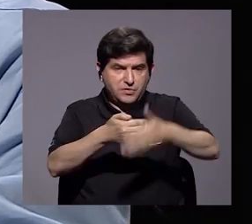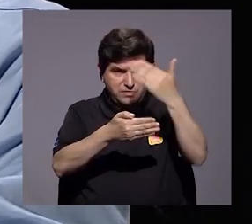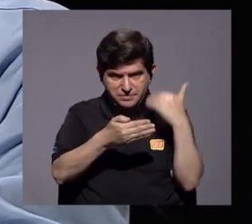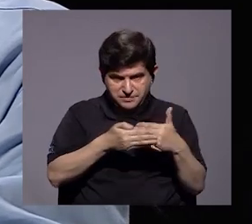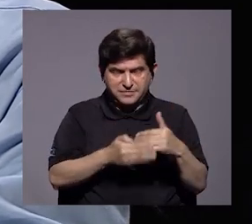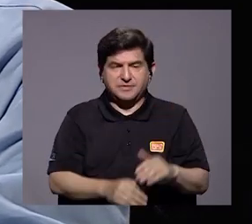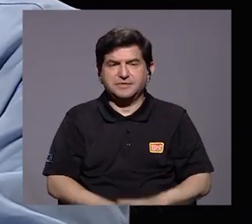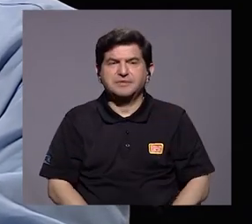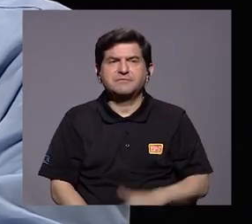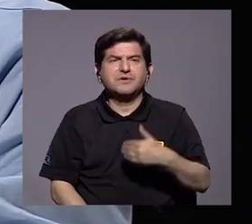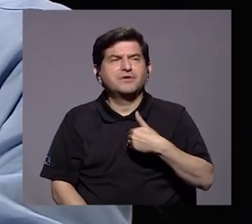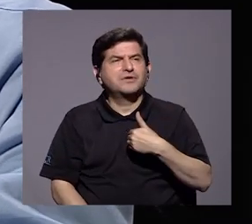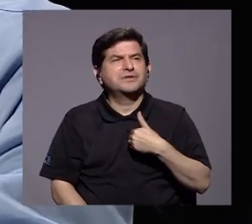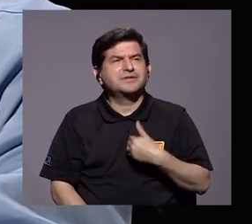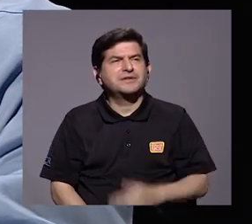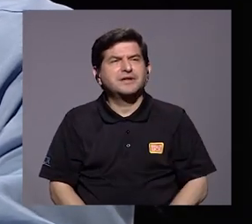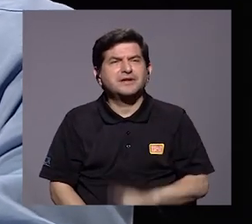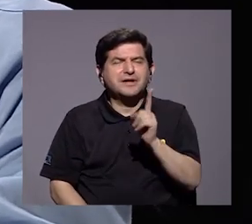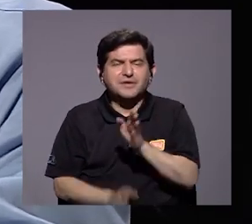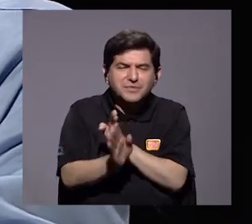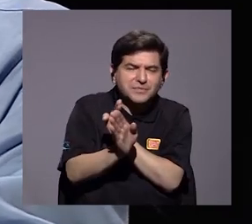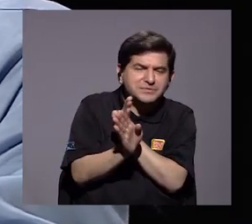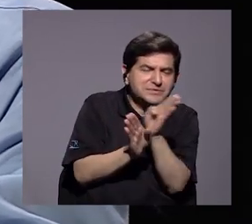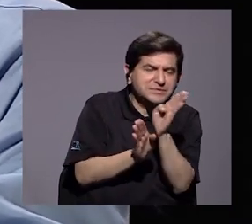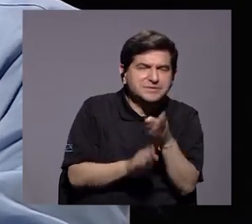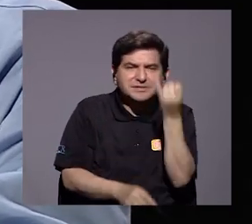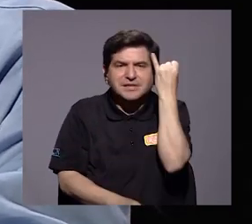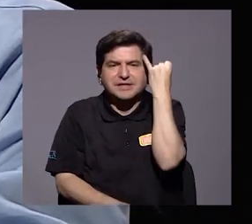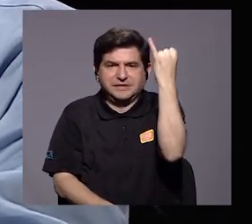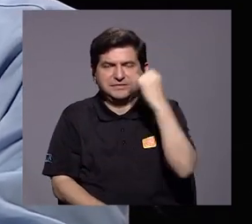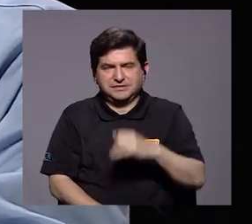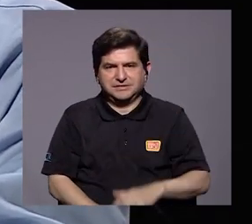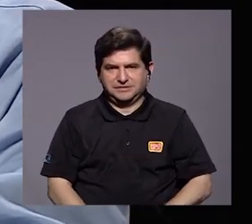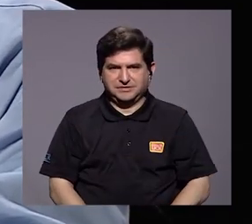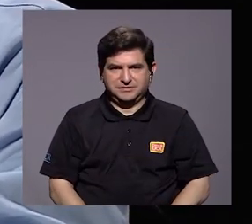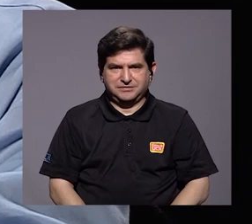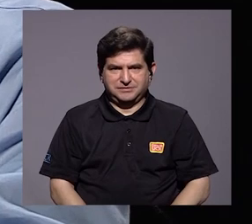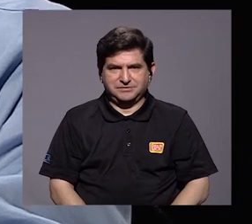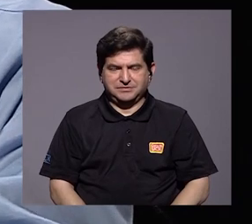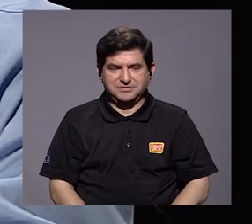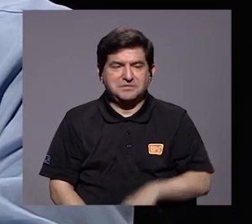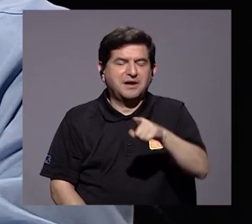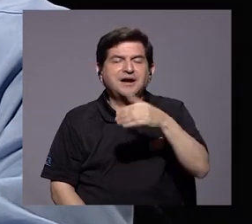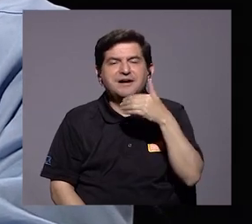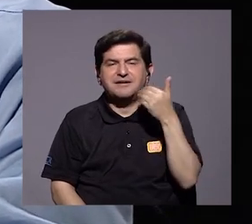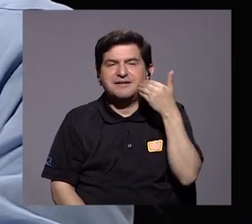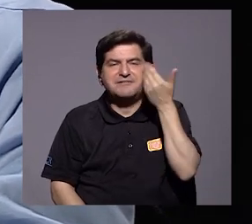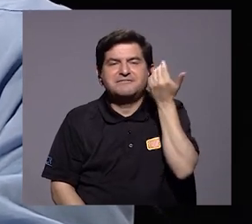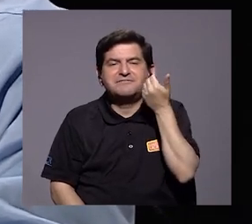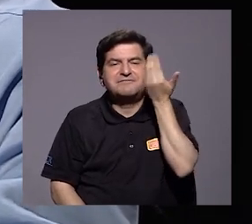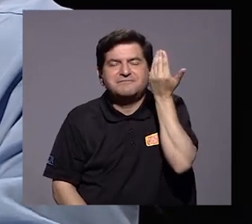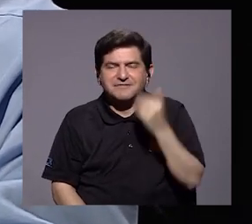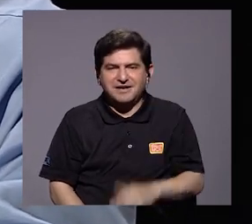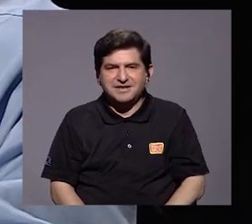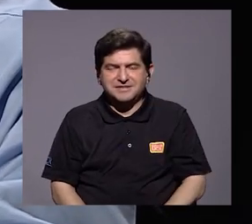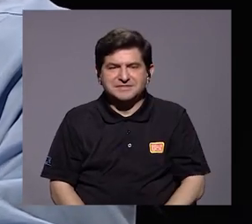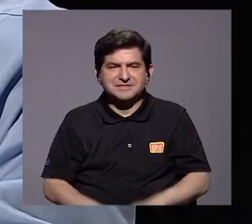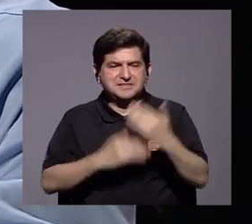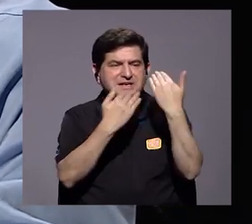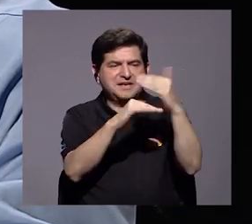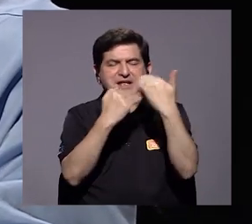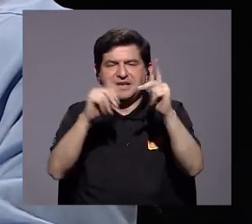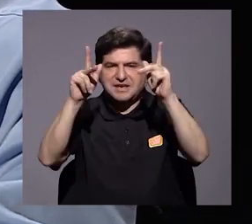tienen una un cierto sesgo ideológico que les hace muy fácil restringir las libertades